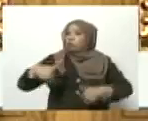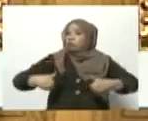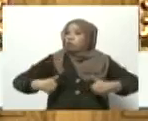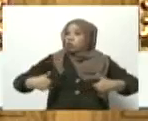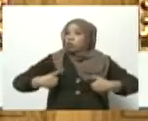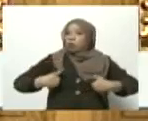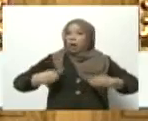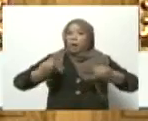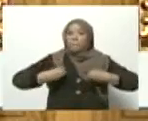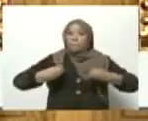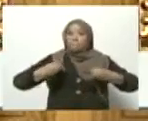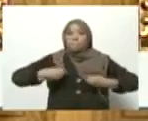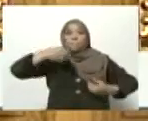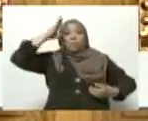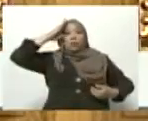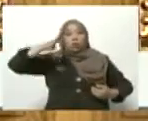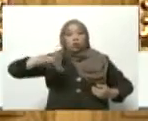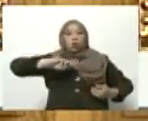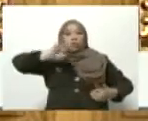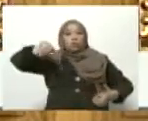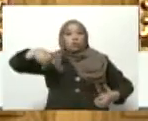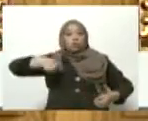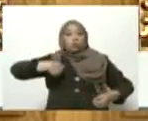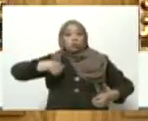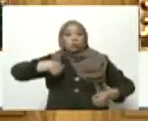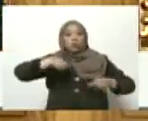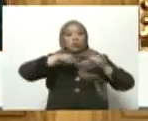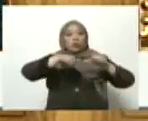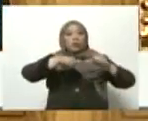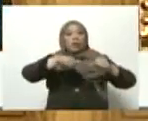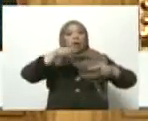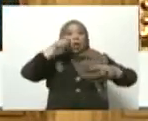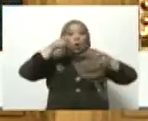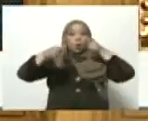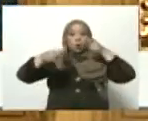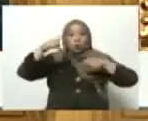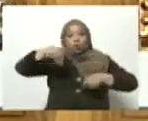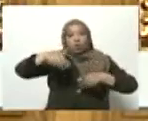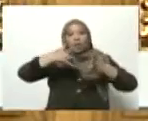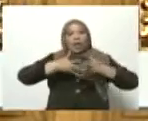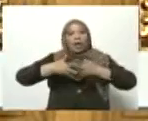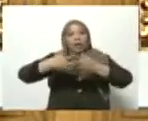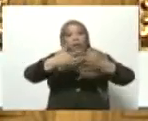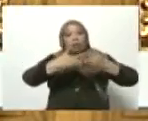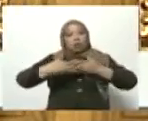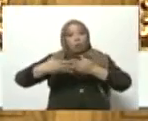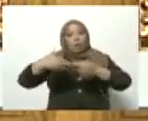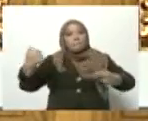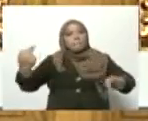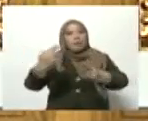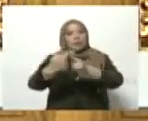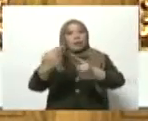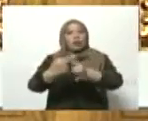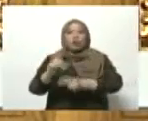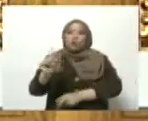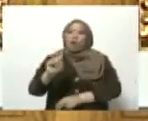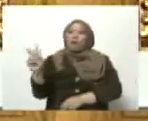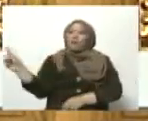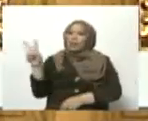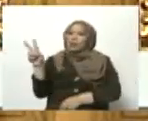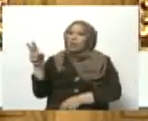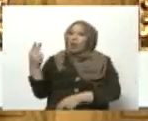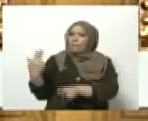de tropas norteamericanas, sino solo en casos donde la seguridad nacional de Estados Unidos esté en peligro. Y nosotros no consideramos a